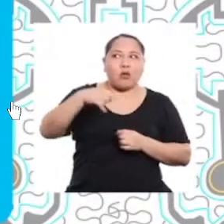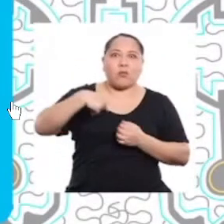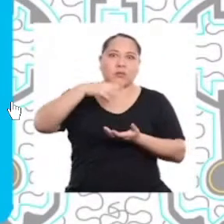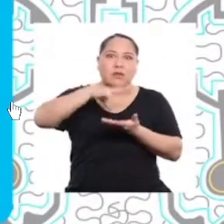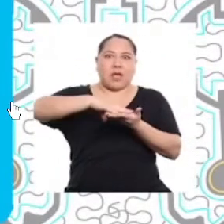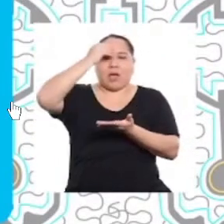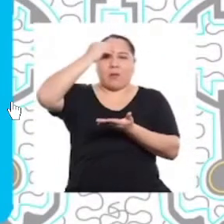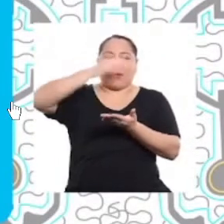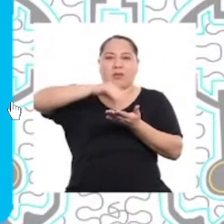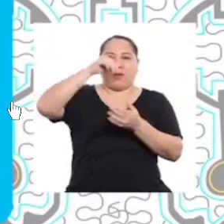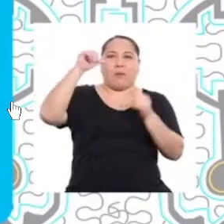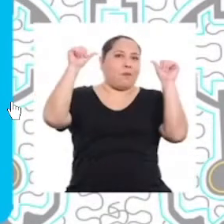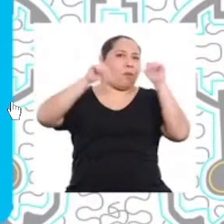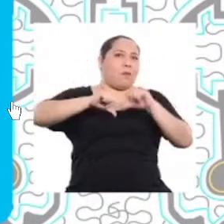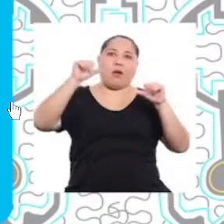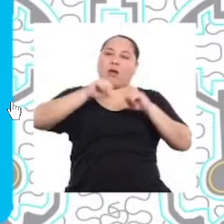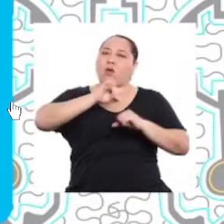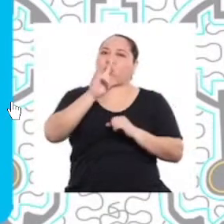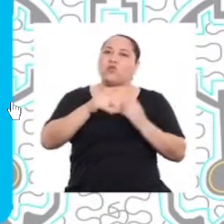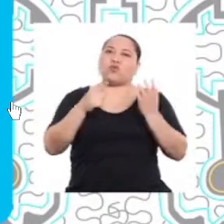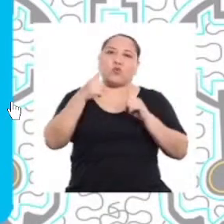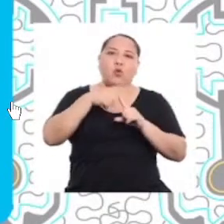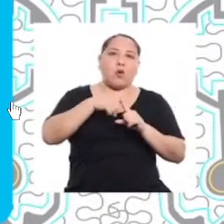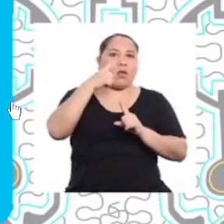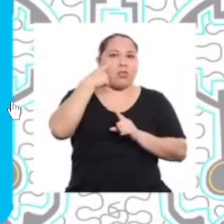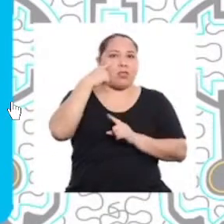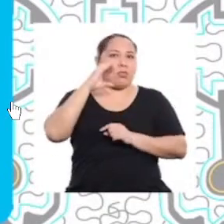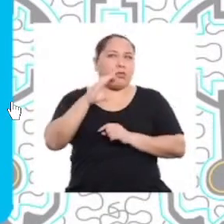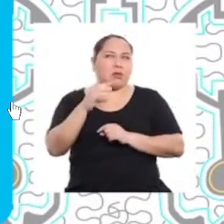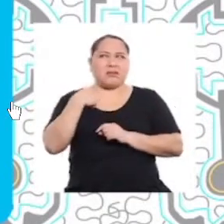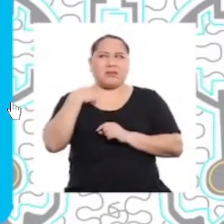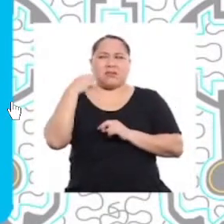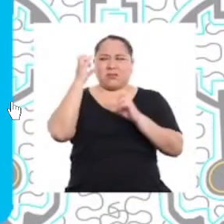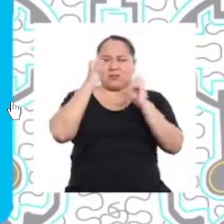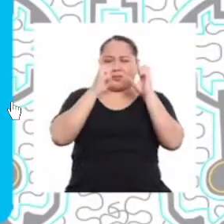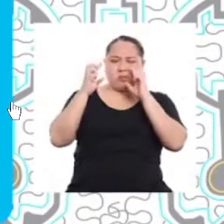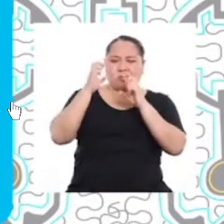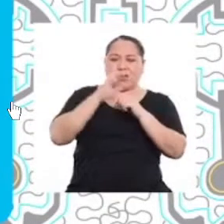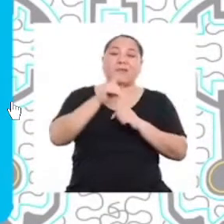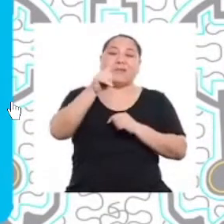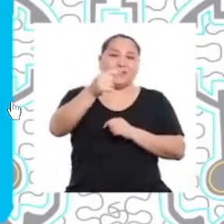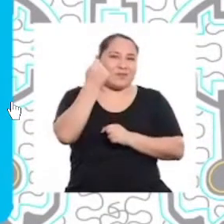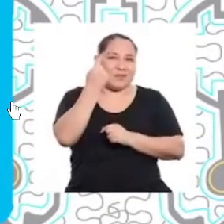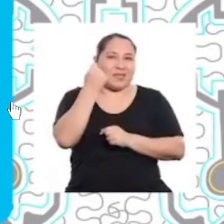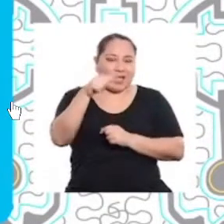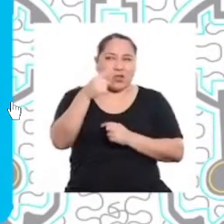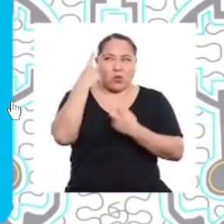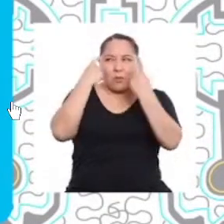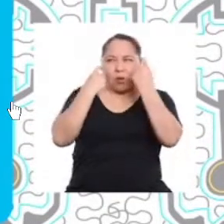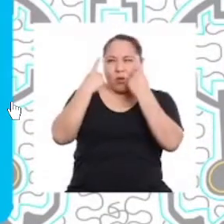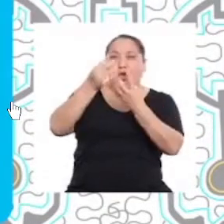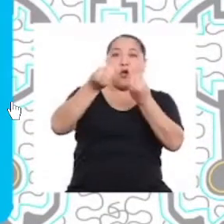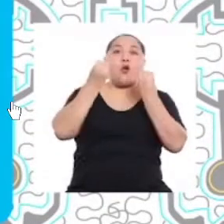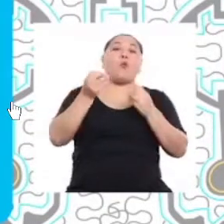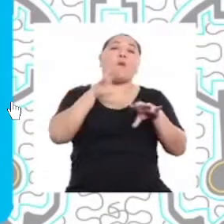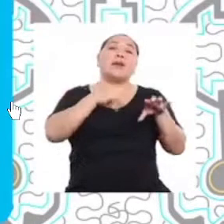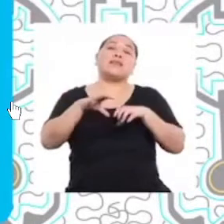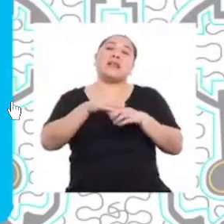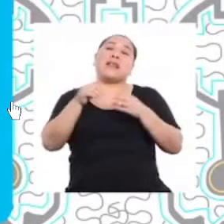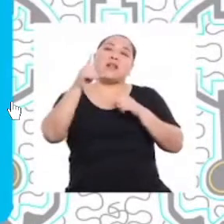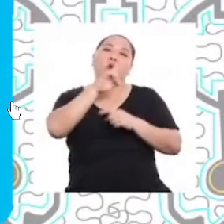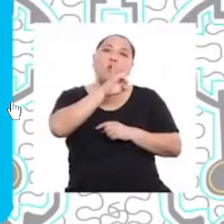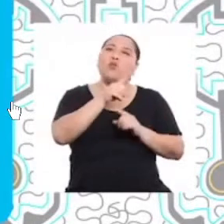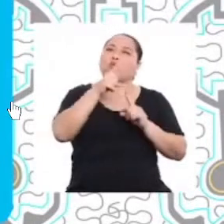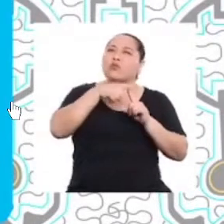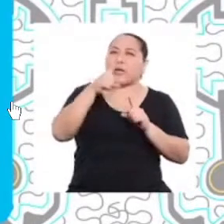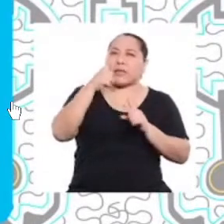hemos aprendido sobre el mal uso de las TIC, me entra la duda. Se comprende que te preguntes cómo hacer uso de las